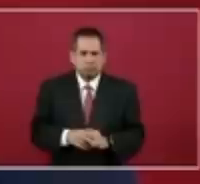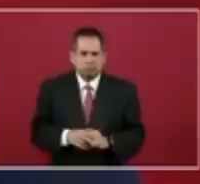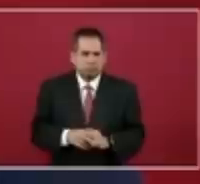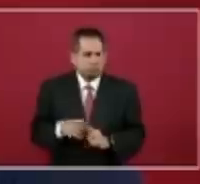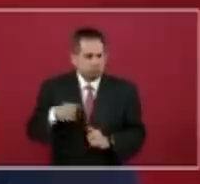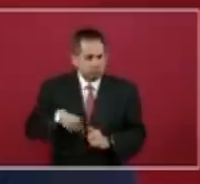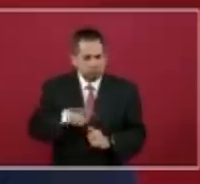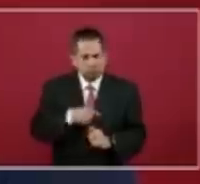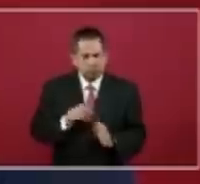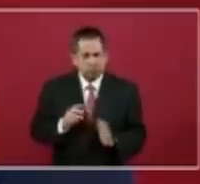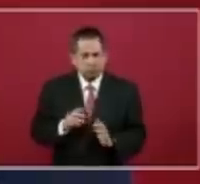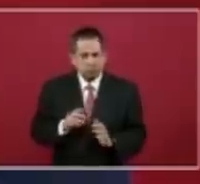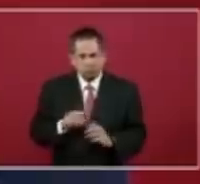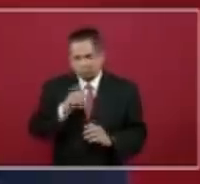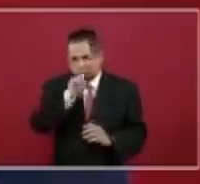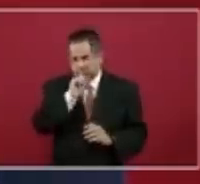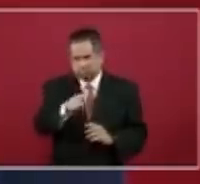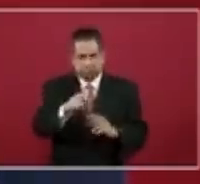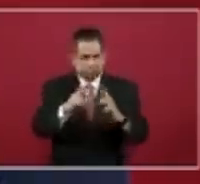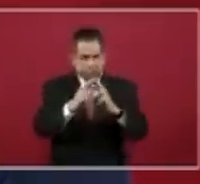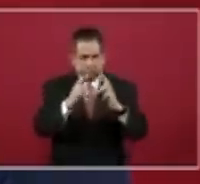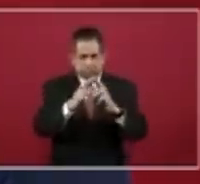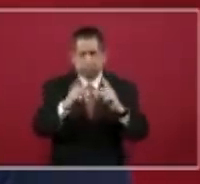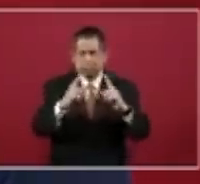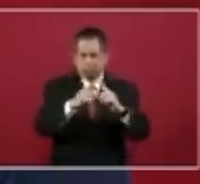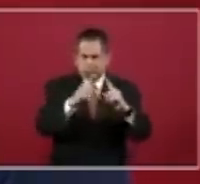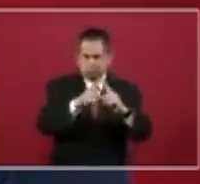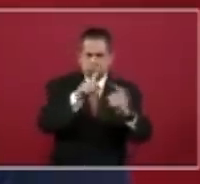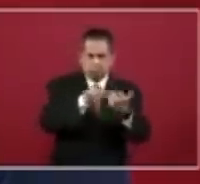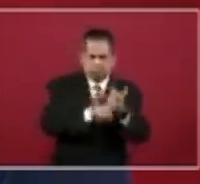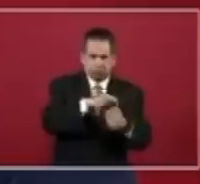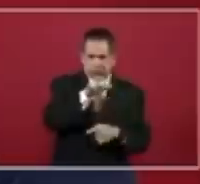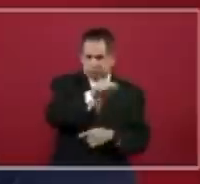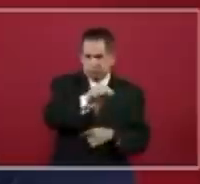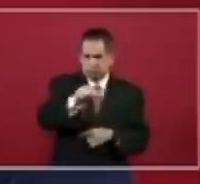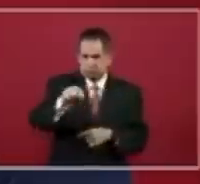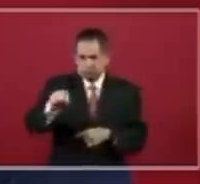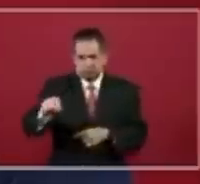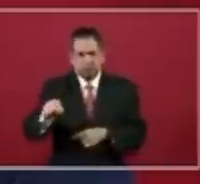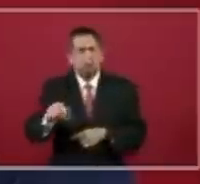celebramos que en las mismas iglesias se esté